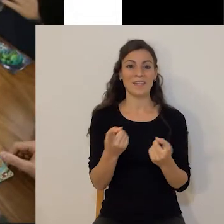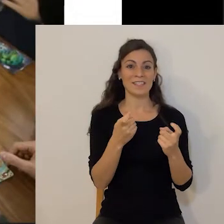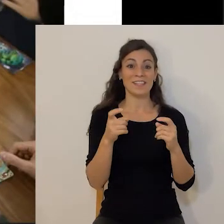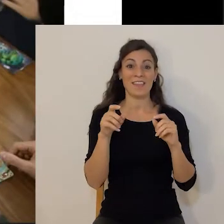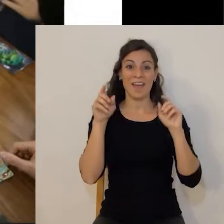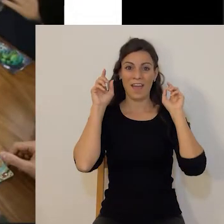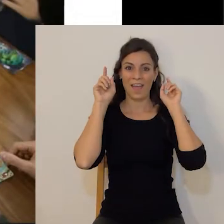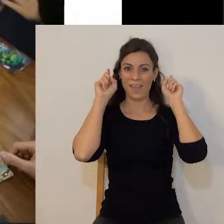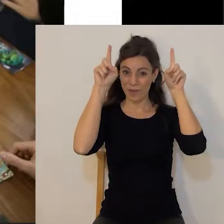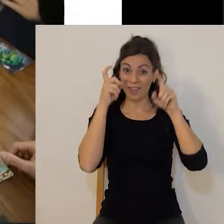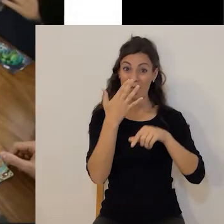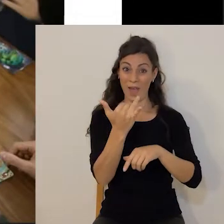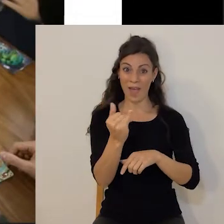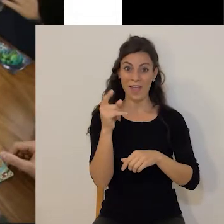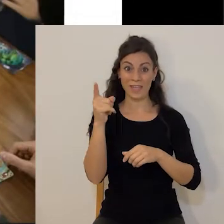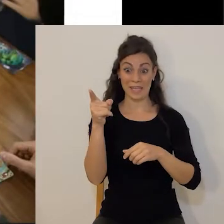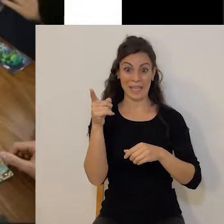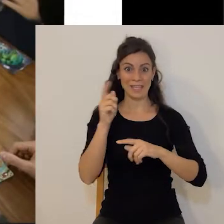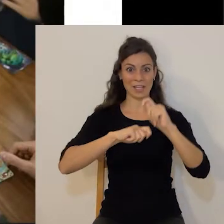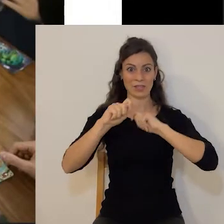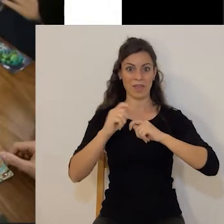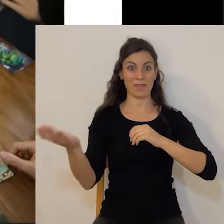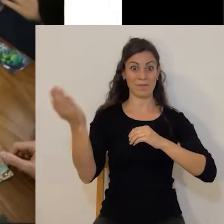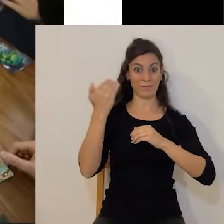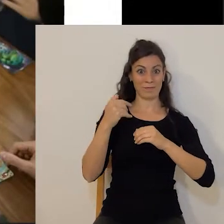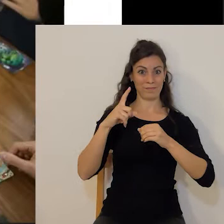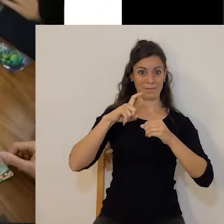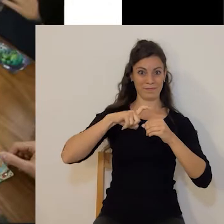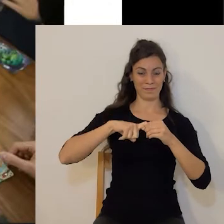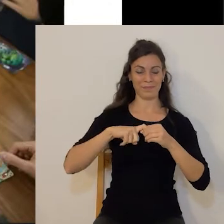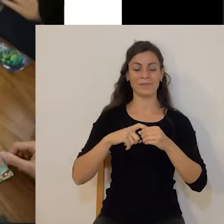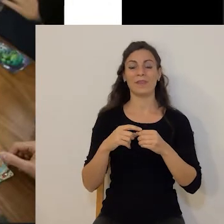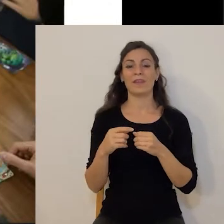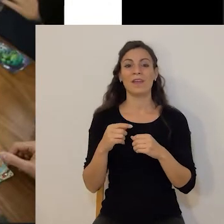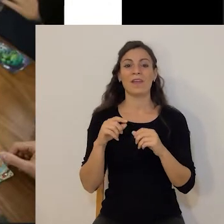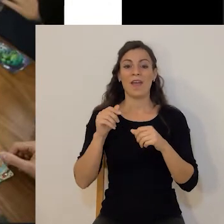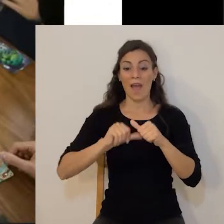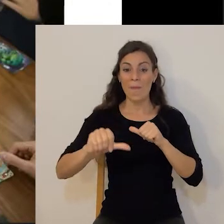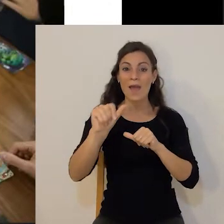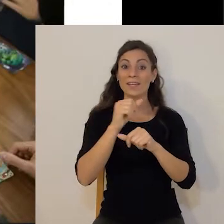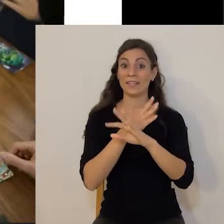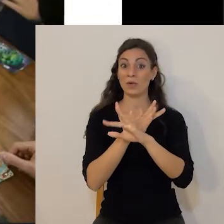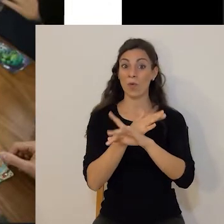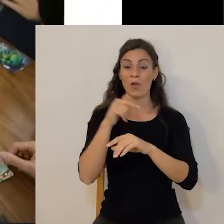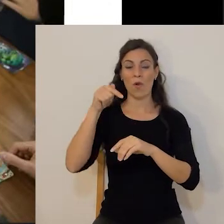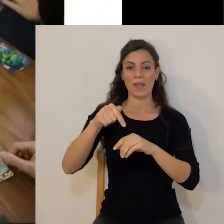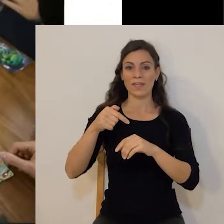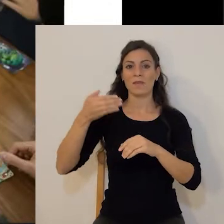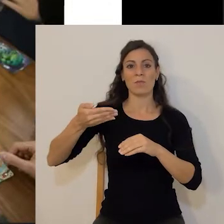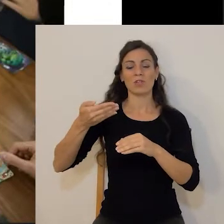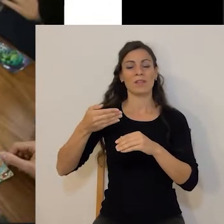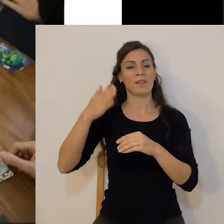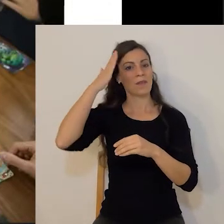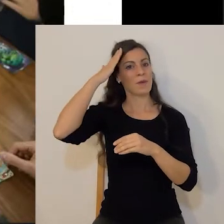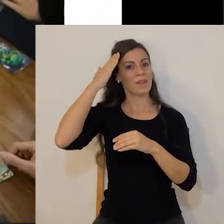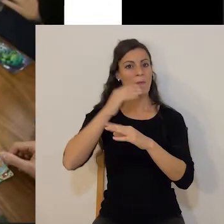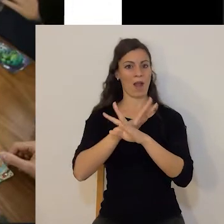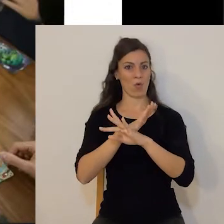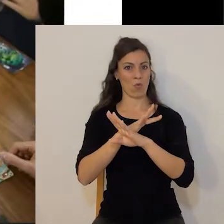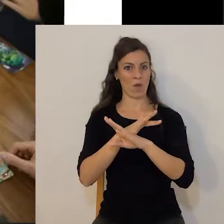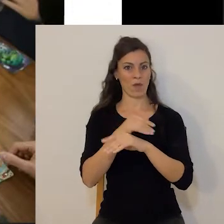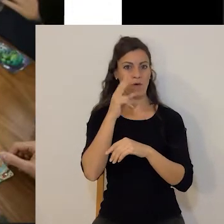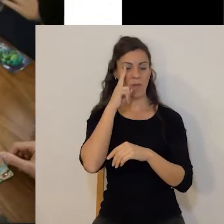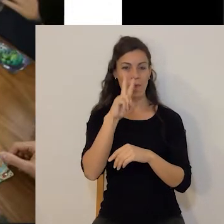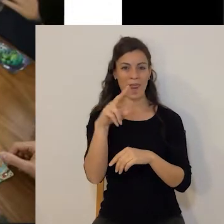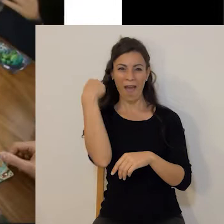se incorporó para aprender a través de juego, que es la metodología que utilizamos principalmente, es fijaros en la